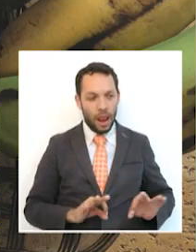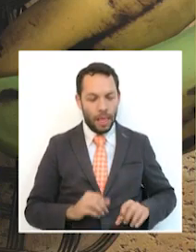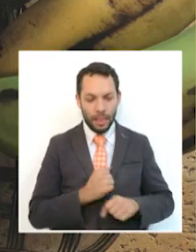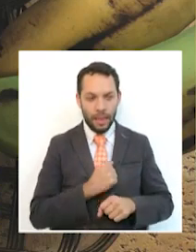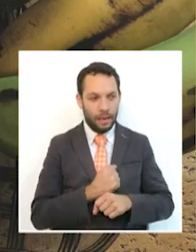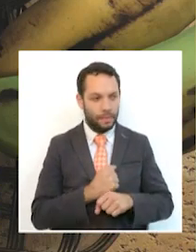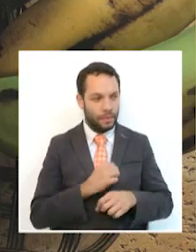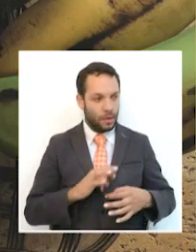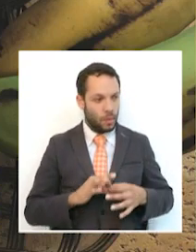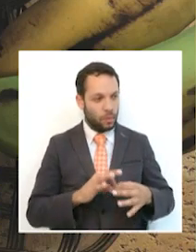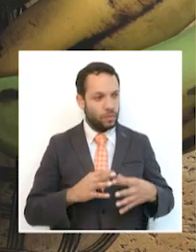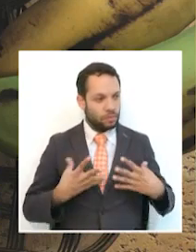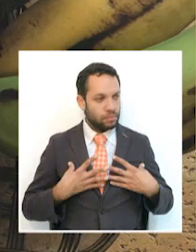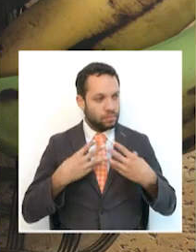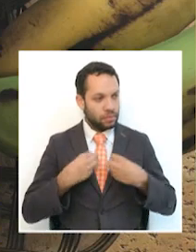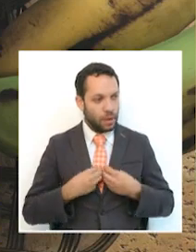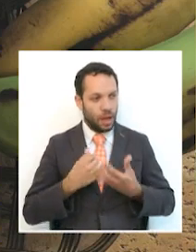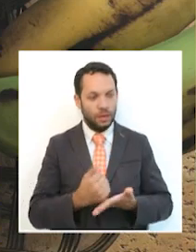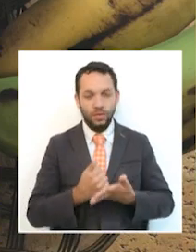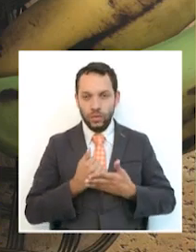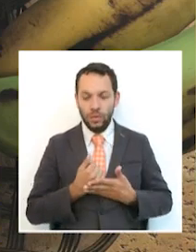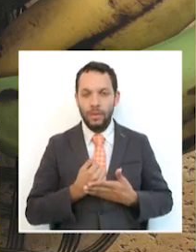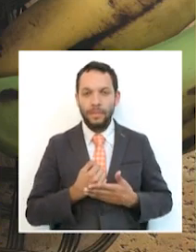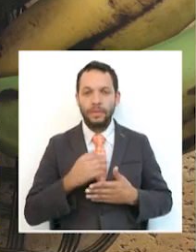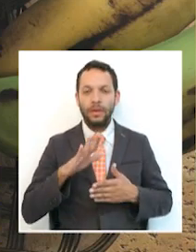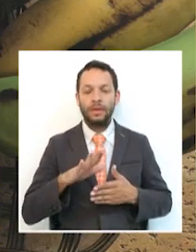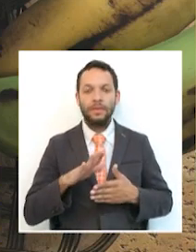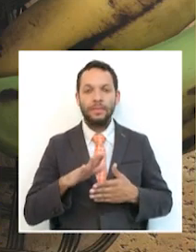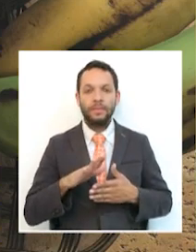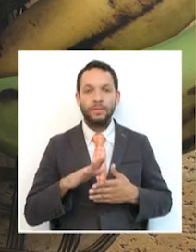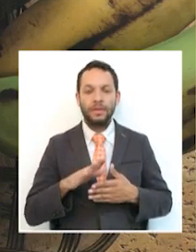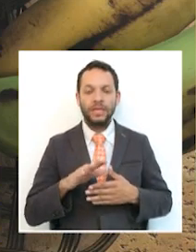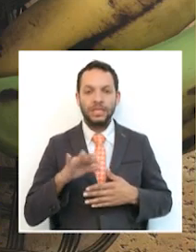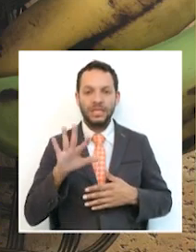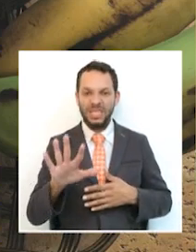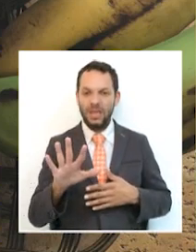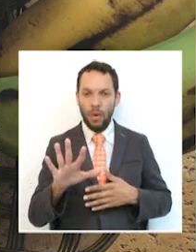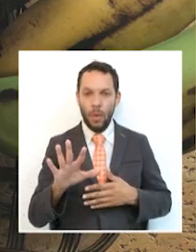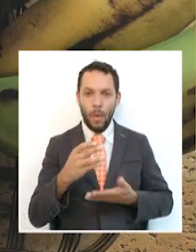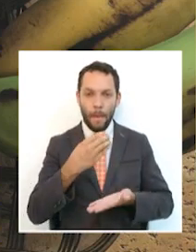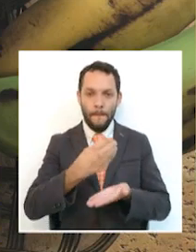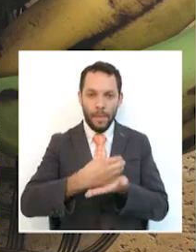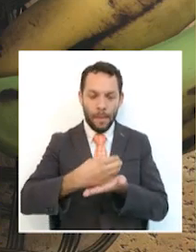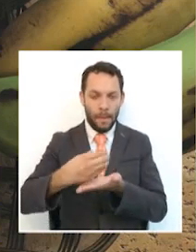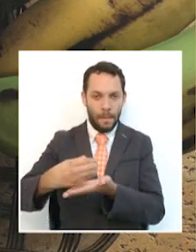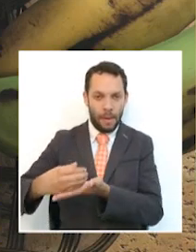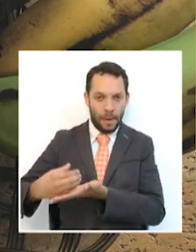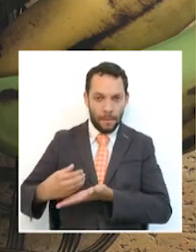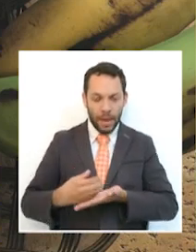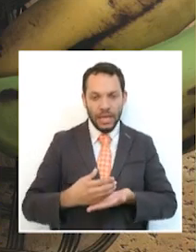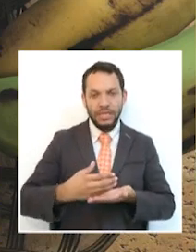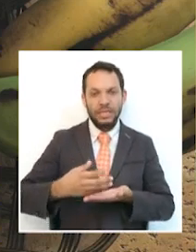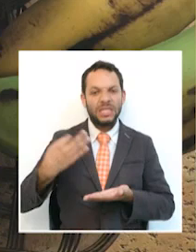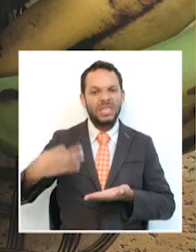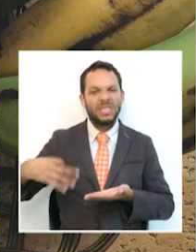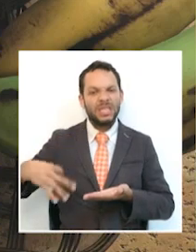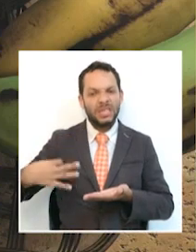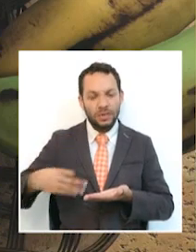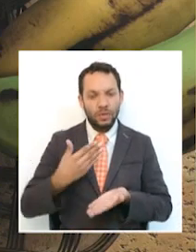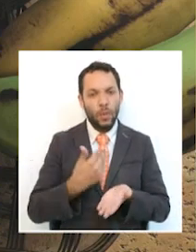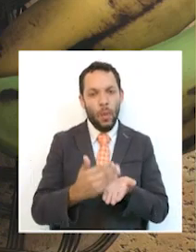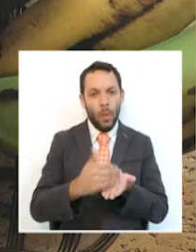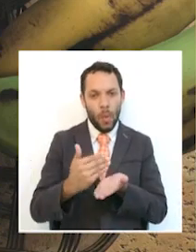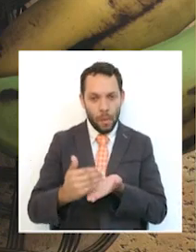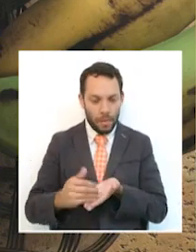que lo utilizamos bastante en la india que es una mezcla de 5 productos sencillos fáciles de conseguir y nos suben las